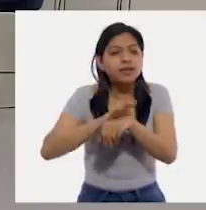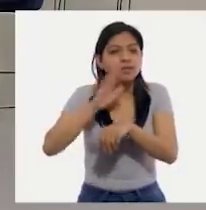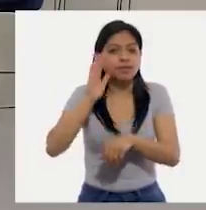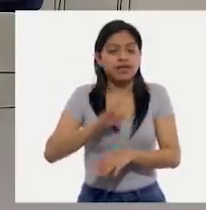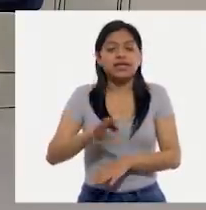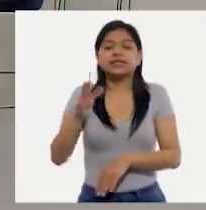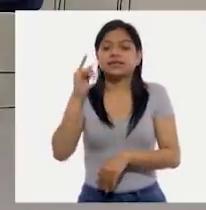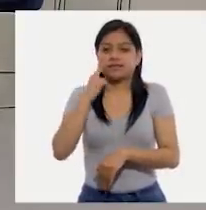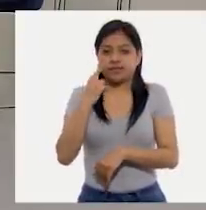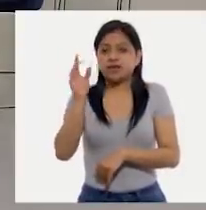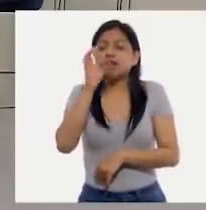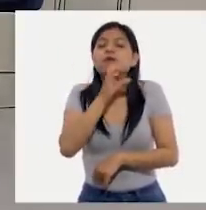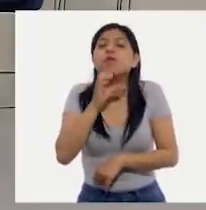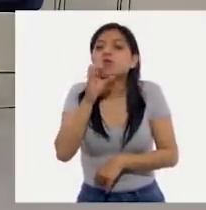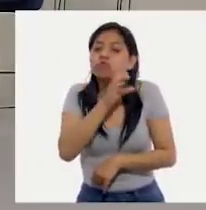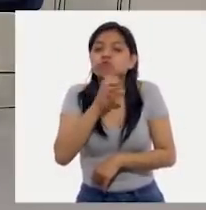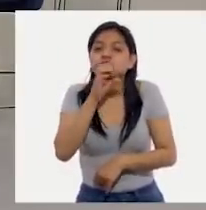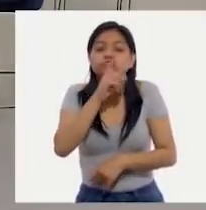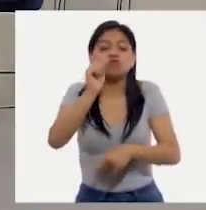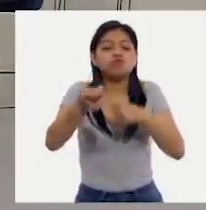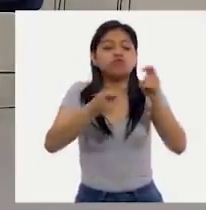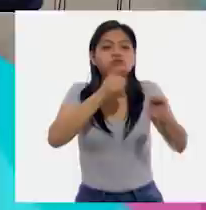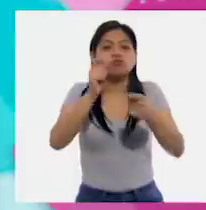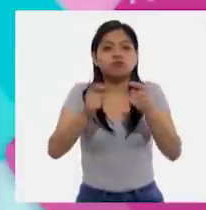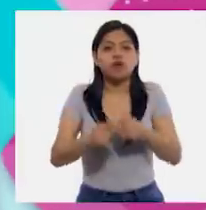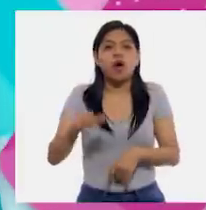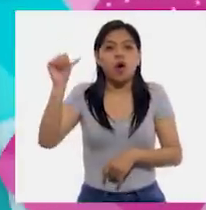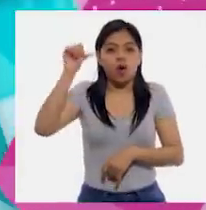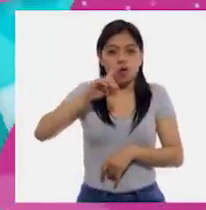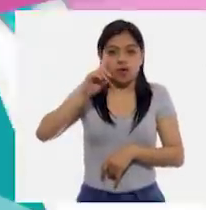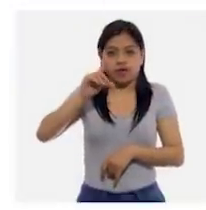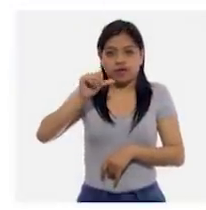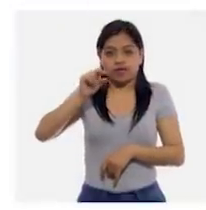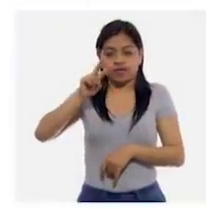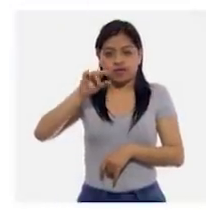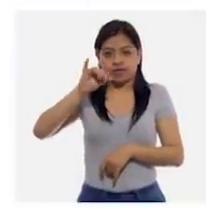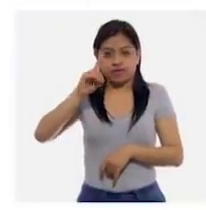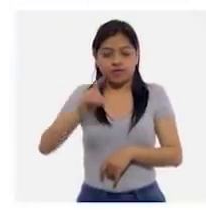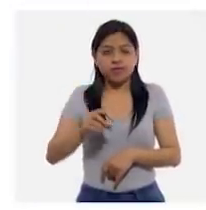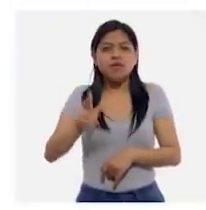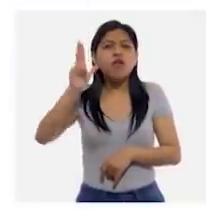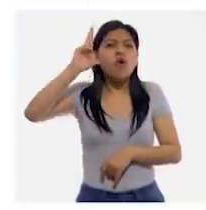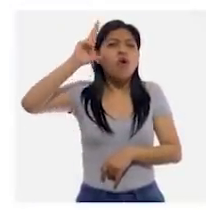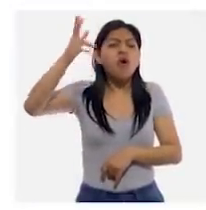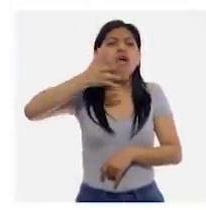qué curiosidad tiene para nosotros hoy David. ¡Hola!